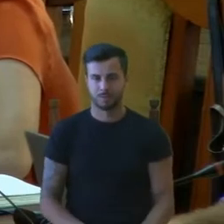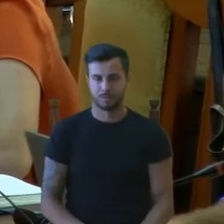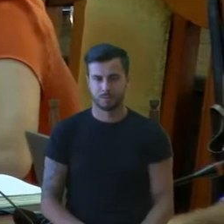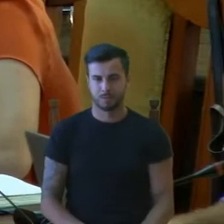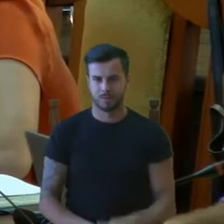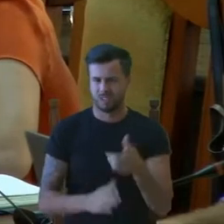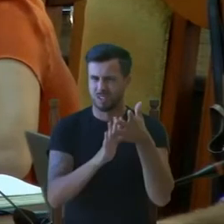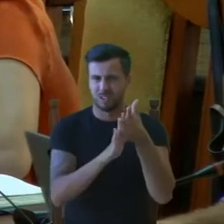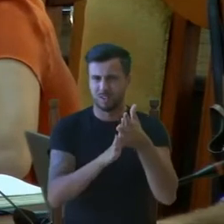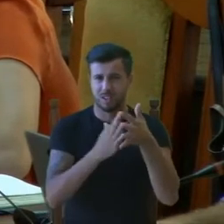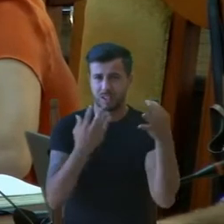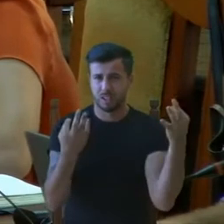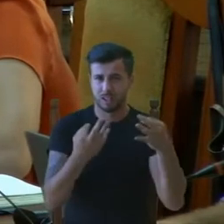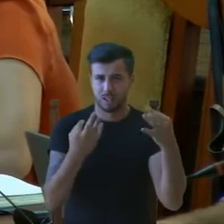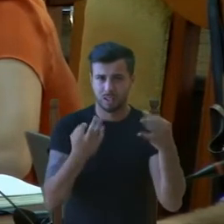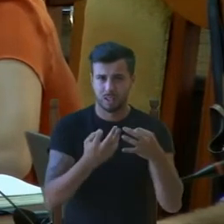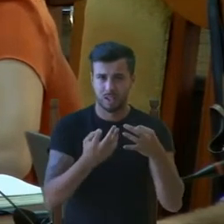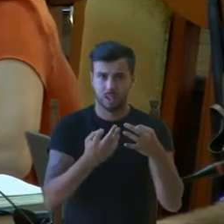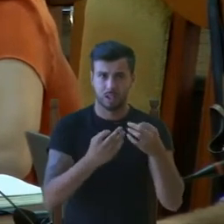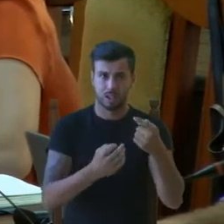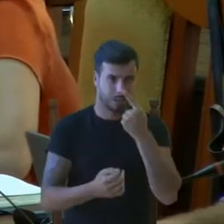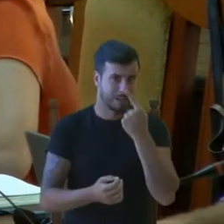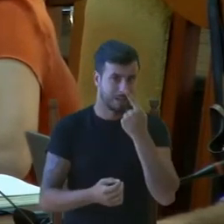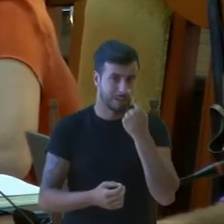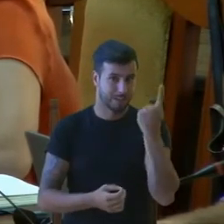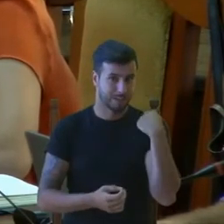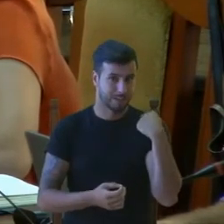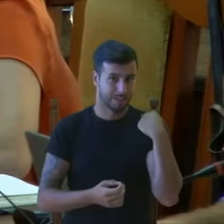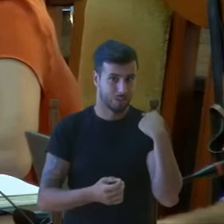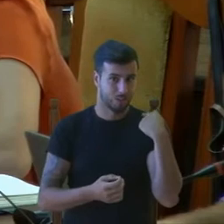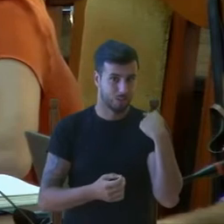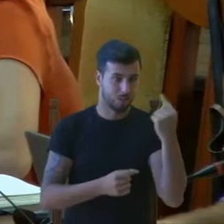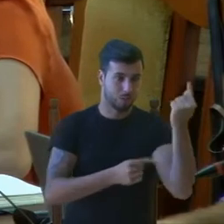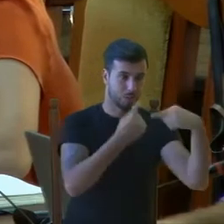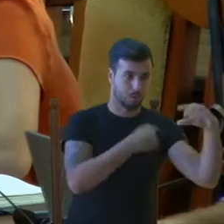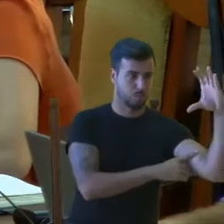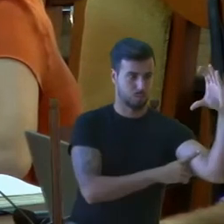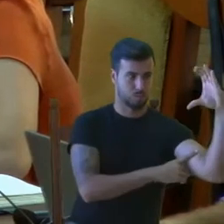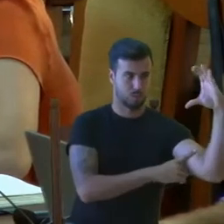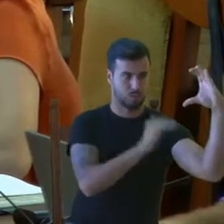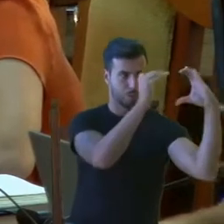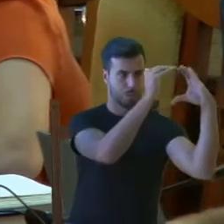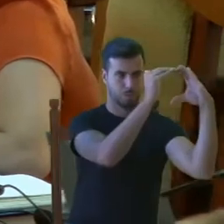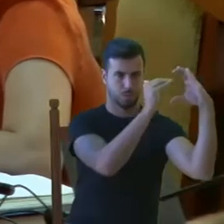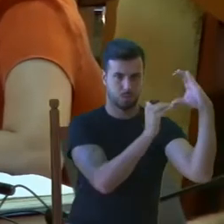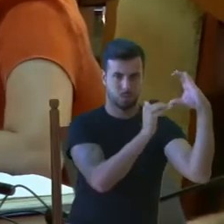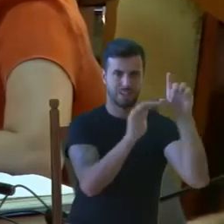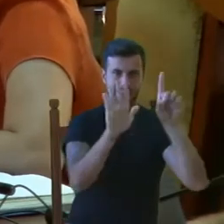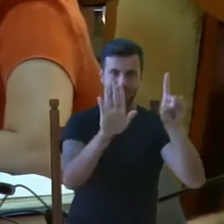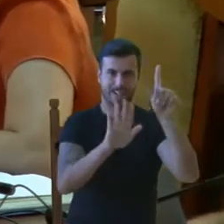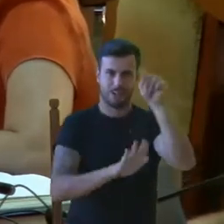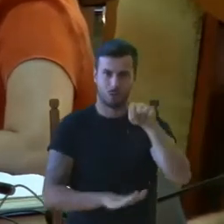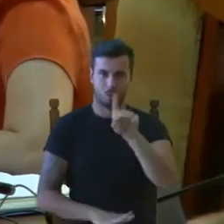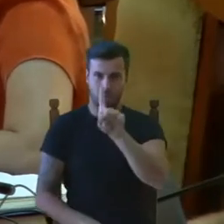6,01 por ciento de disminución con respecto al pasado ejercicio si nos referimos al presupuesto de la